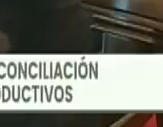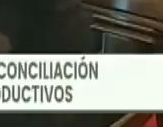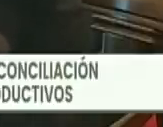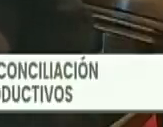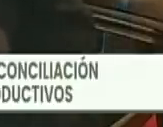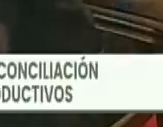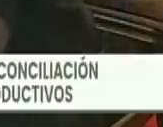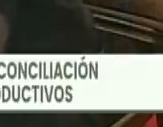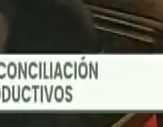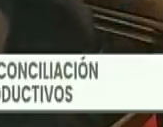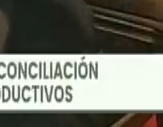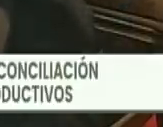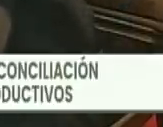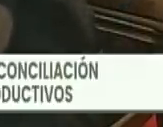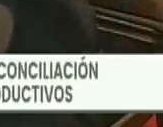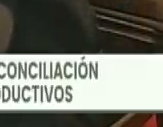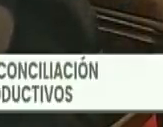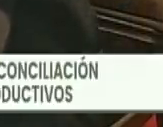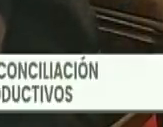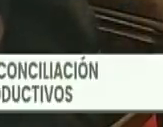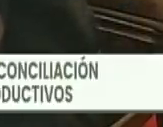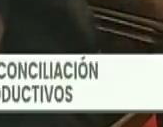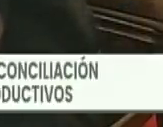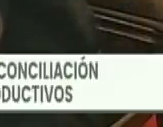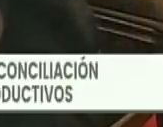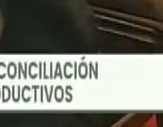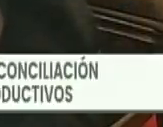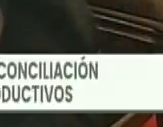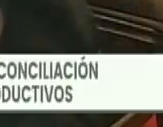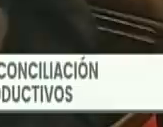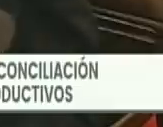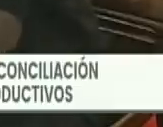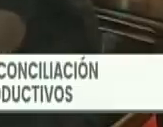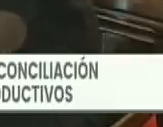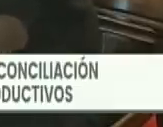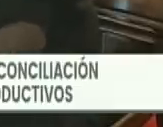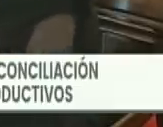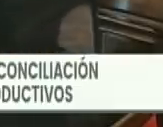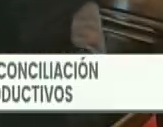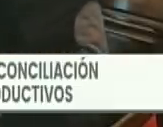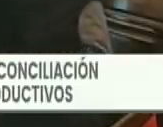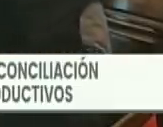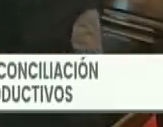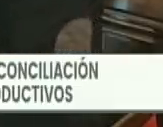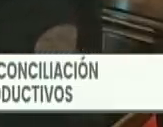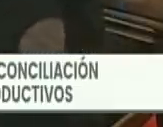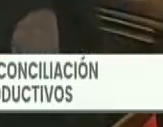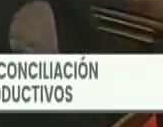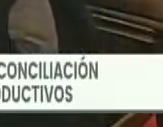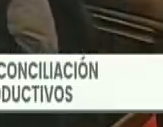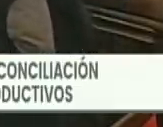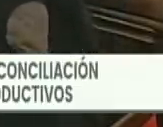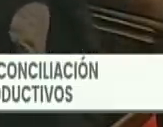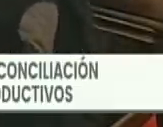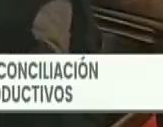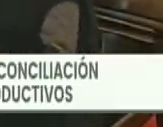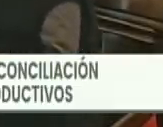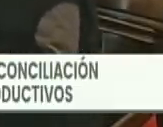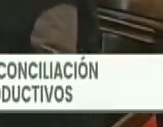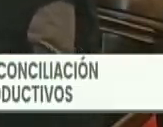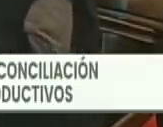partido primero venezuela un partido con vocación de servicio pero de poder una vez más traemos el aro